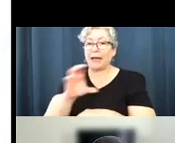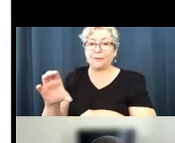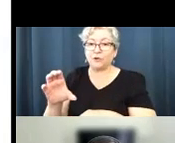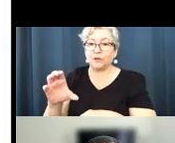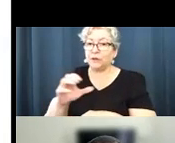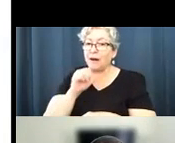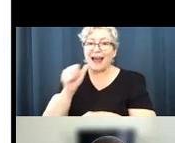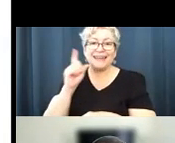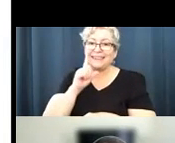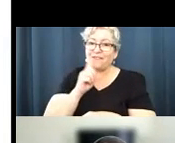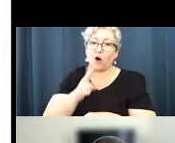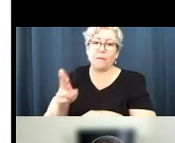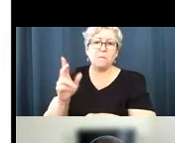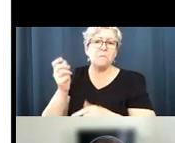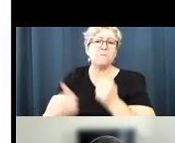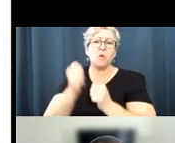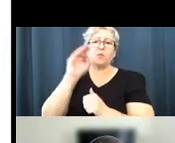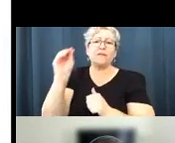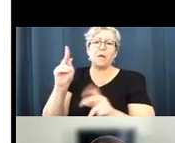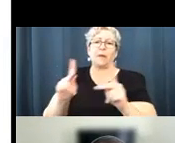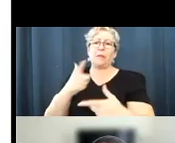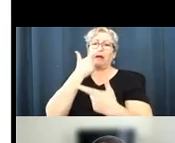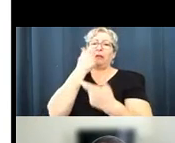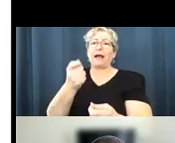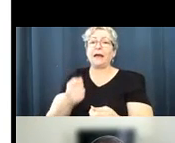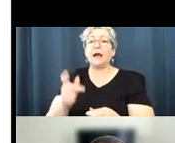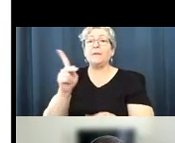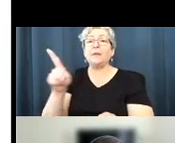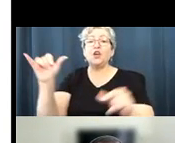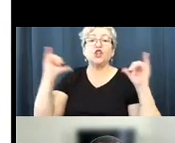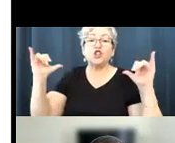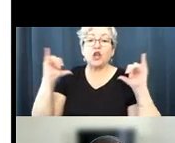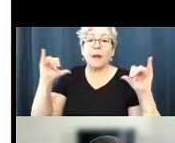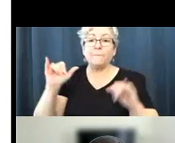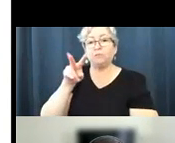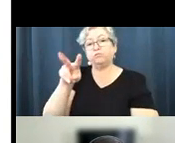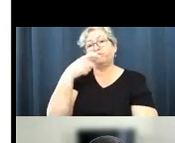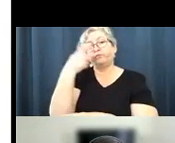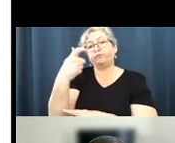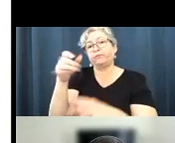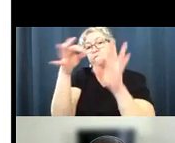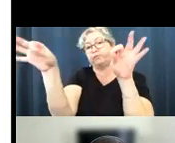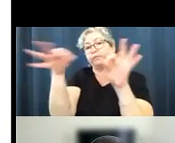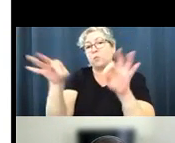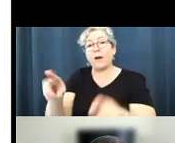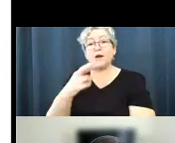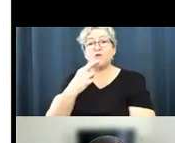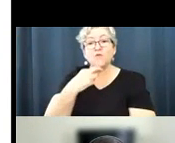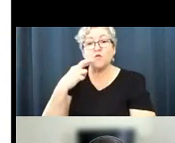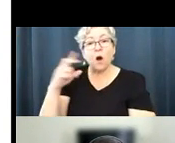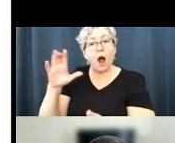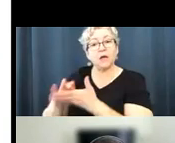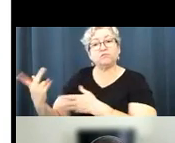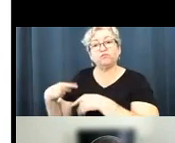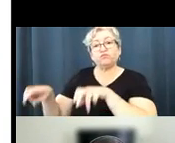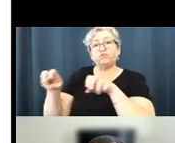usan las capciones no es las personas que no pueden escuchar. Casi todo el mundo, las personas que están haciendo ejercicios en un gimnasio, ven lo